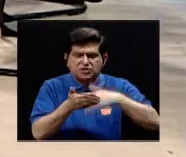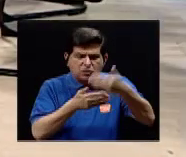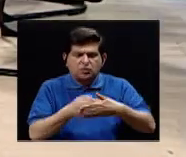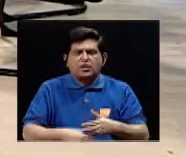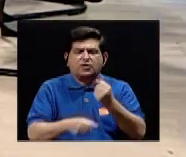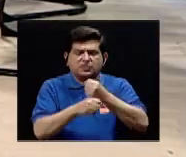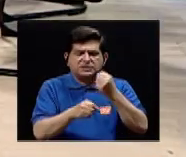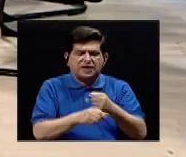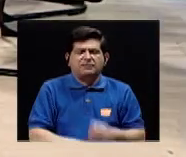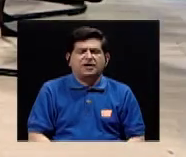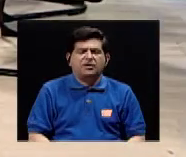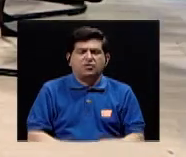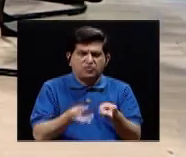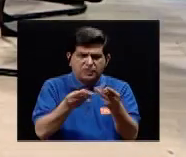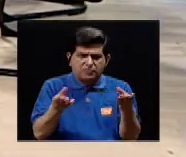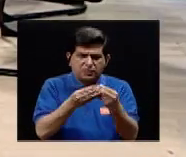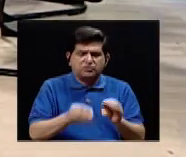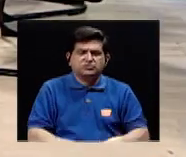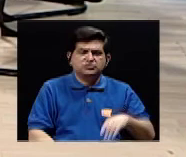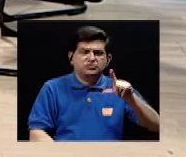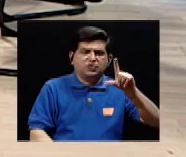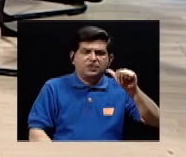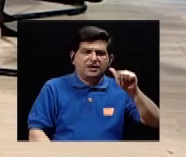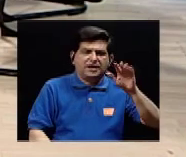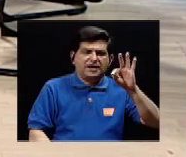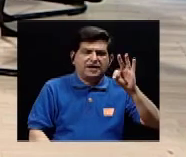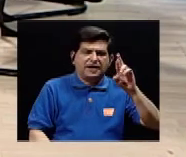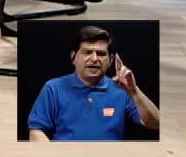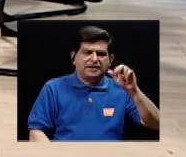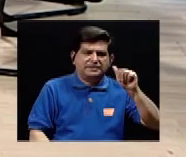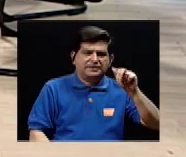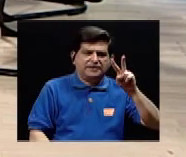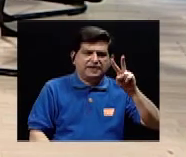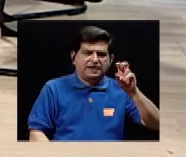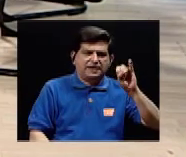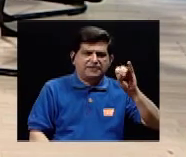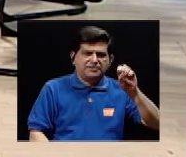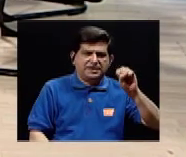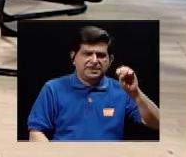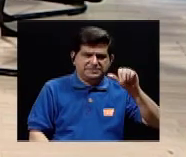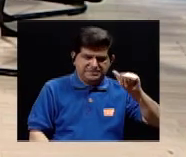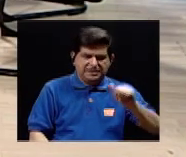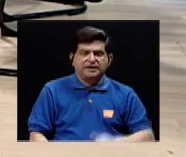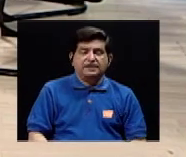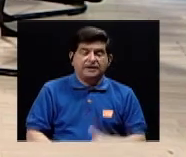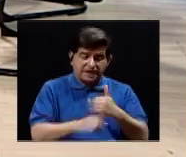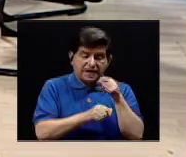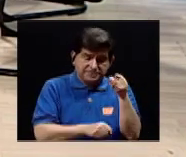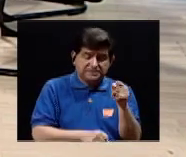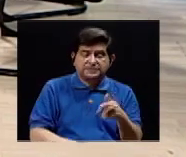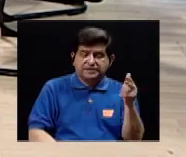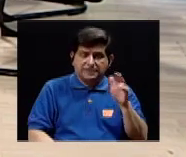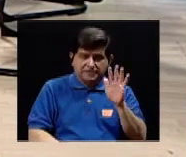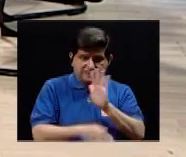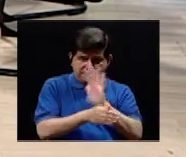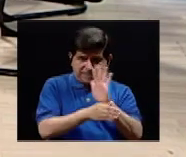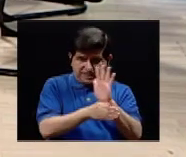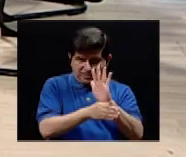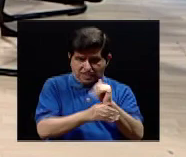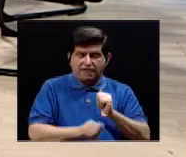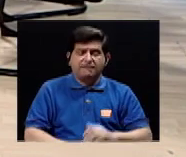convierte luego en productora, La Traviesa, que es la que, ¿verdad? Que finalmente es la que produce la película.